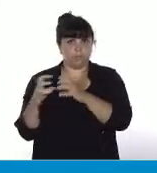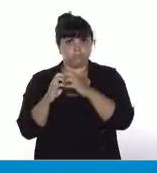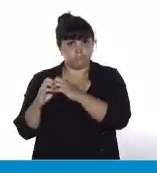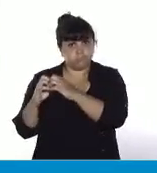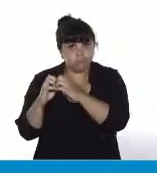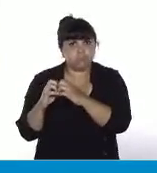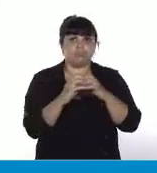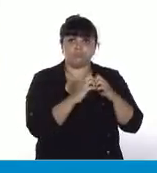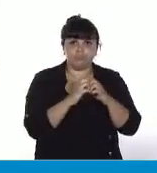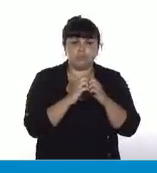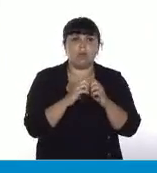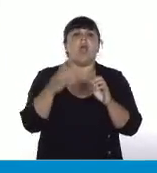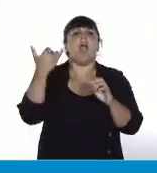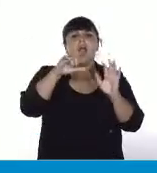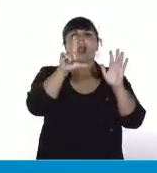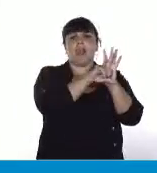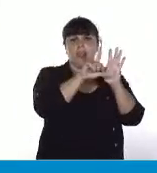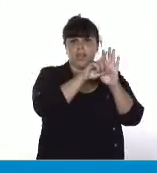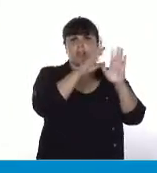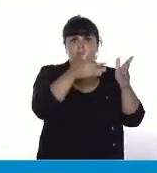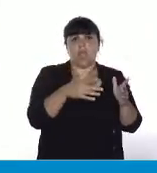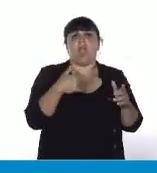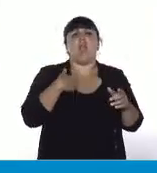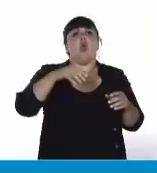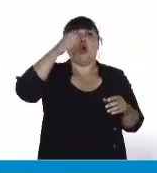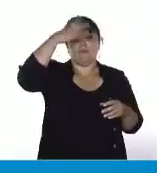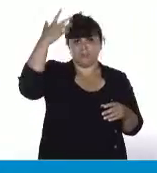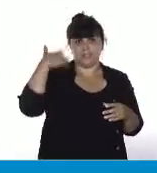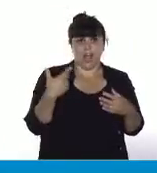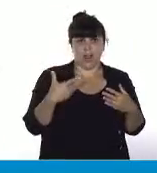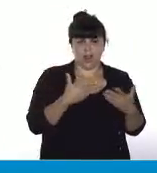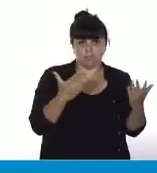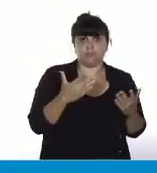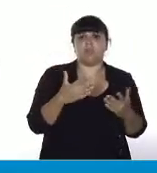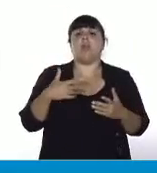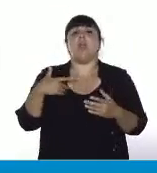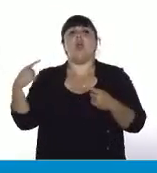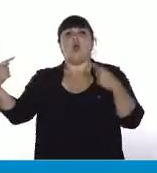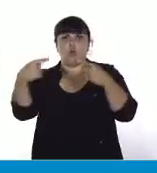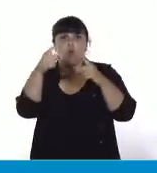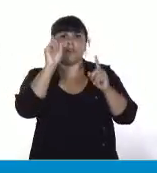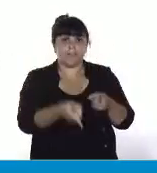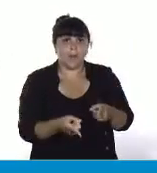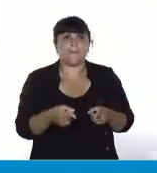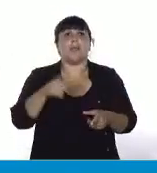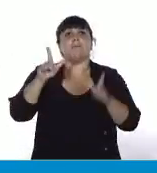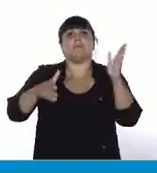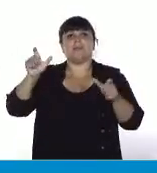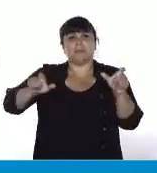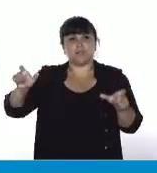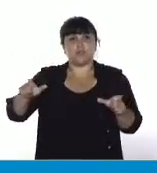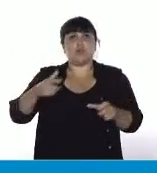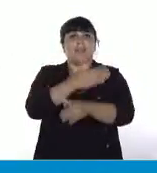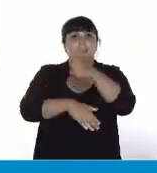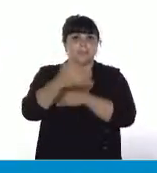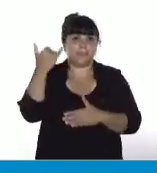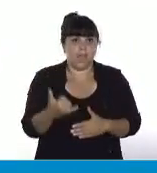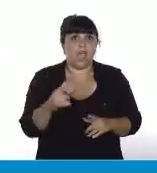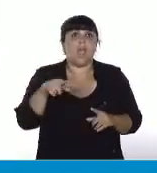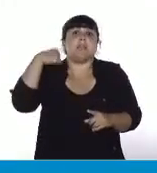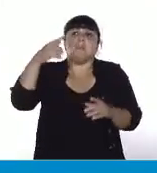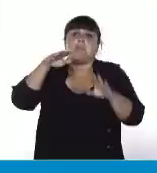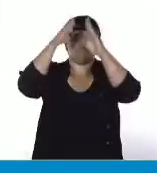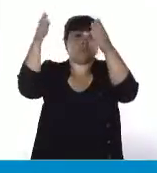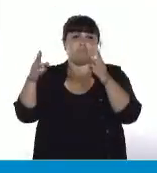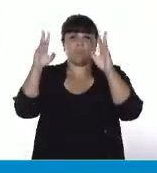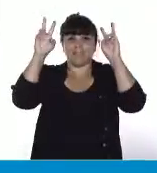Participaron legisladores oficialistas y opositores, personas con discapacidad y entidades que trabajan también este tema. Es una